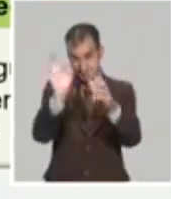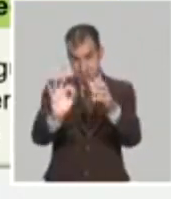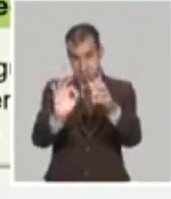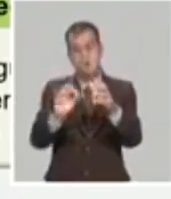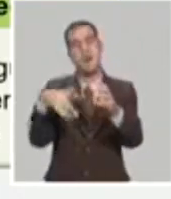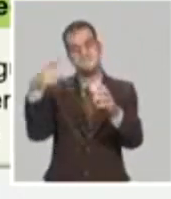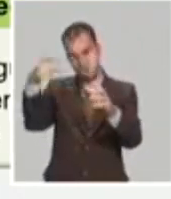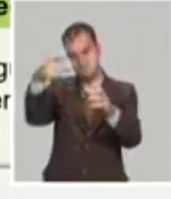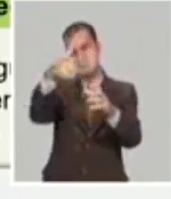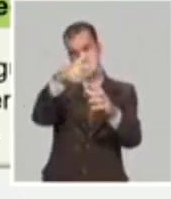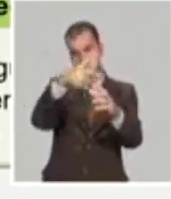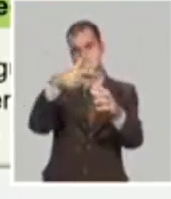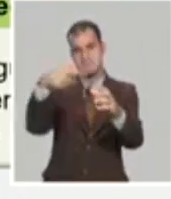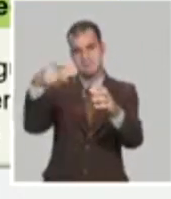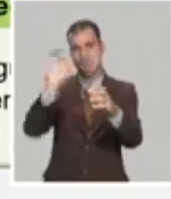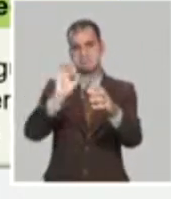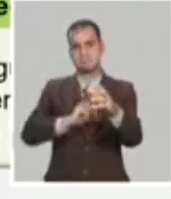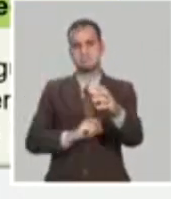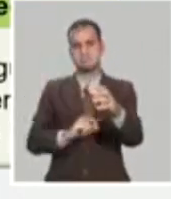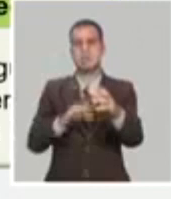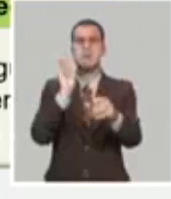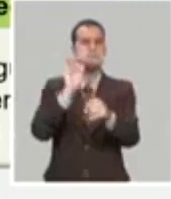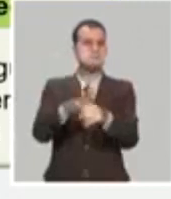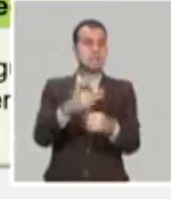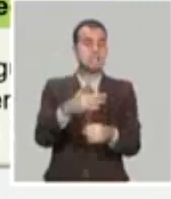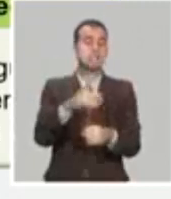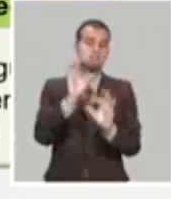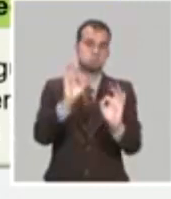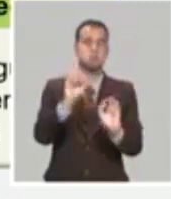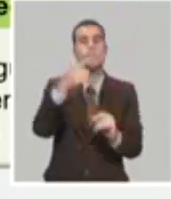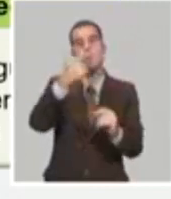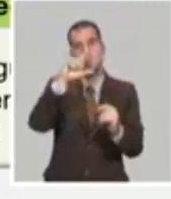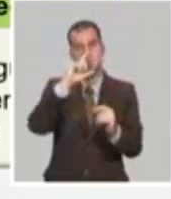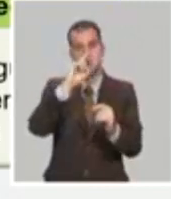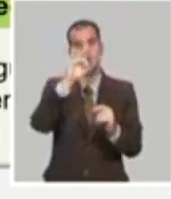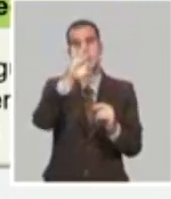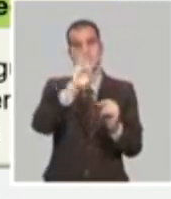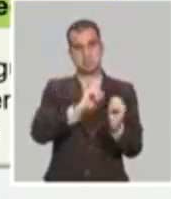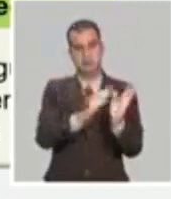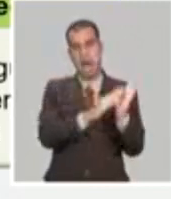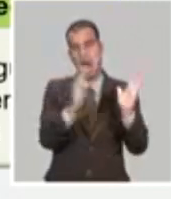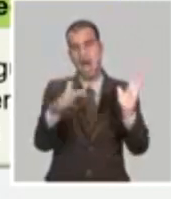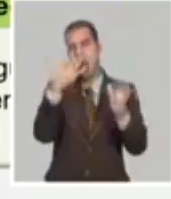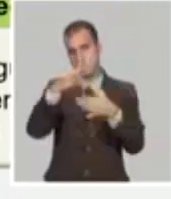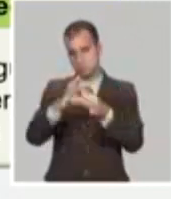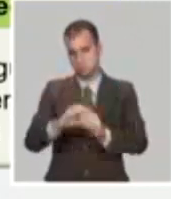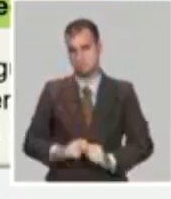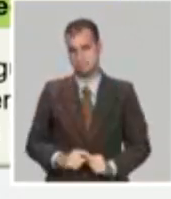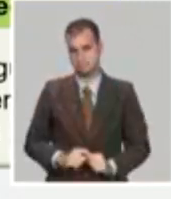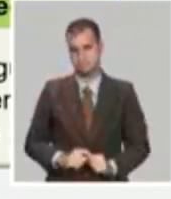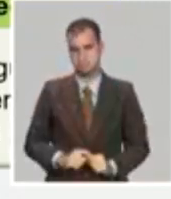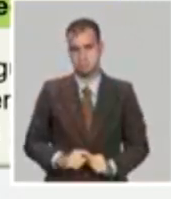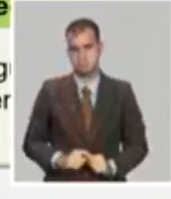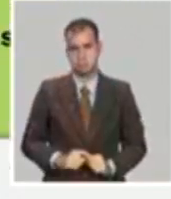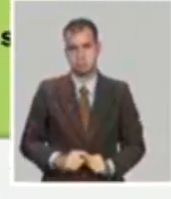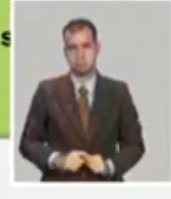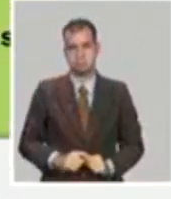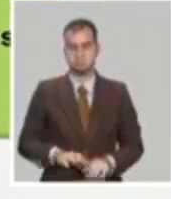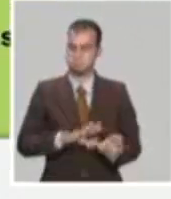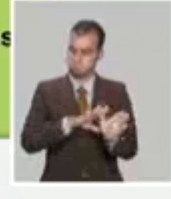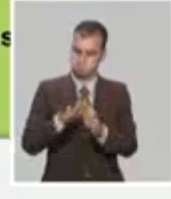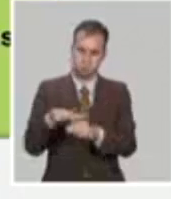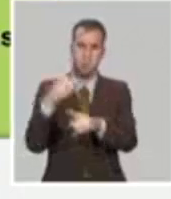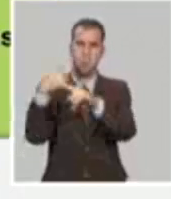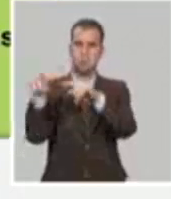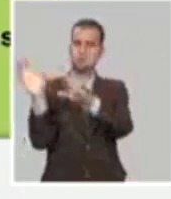estaríamos haciéndolo de la segunda quincena de junio y hasta el mes de agosto. Otros grupos poblacionales, por eso hablamos